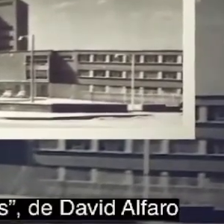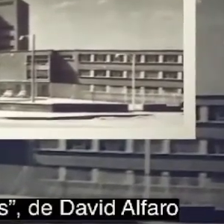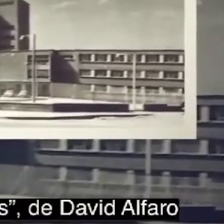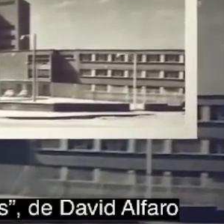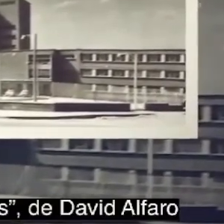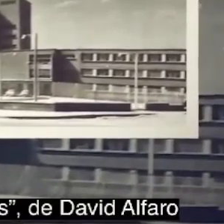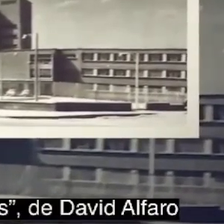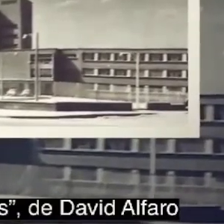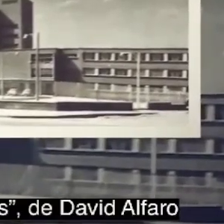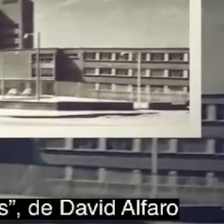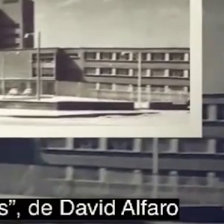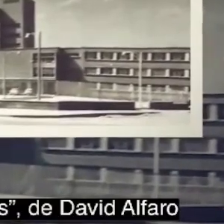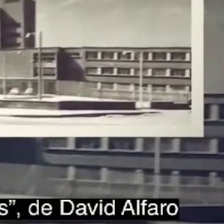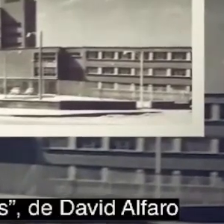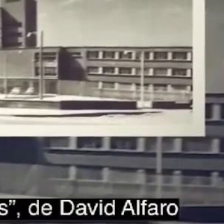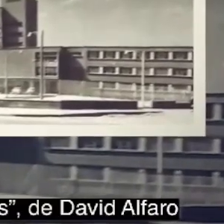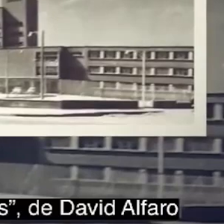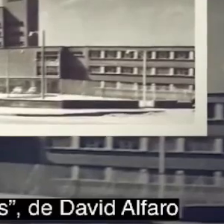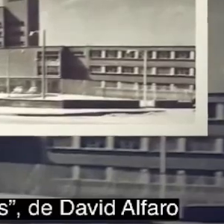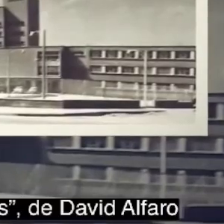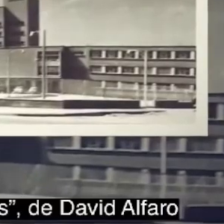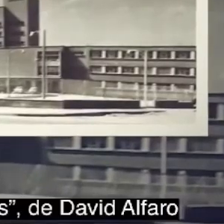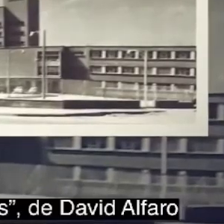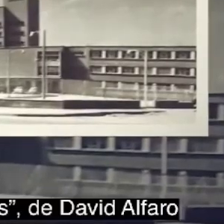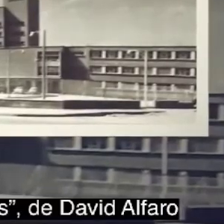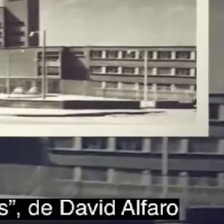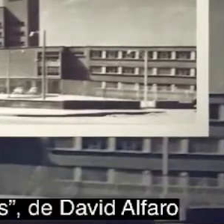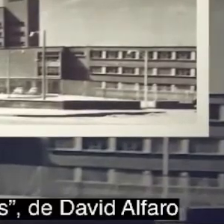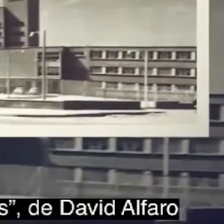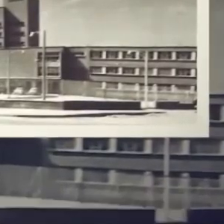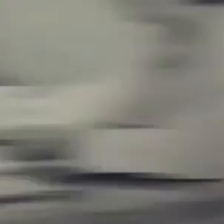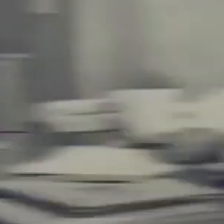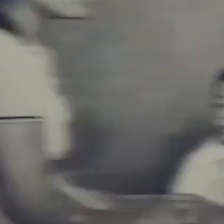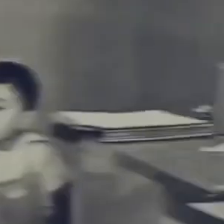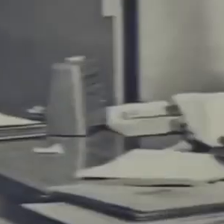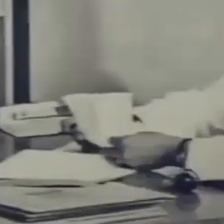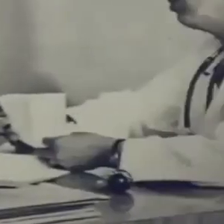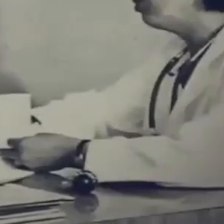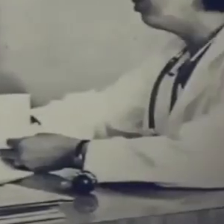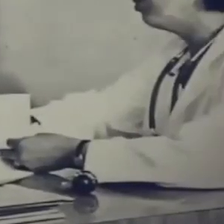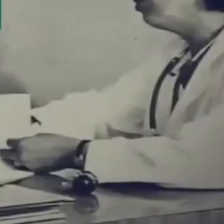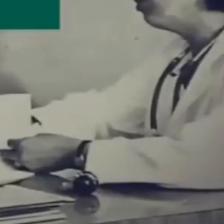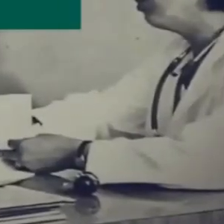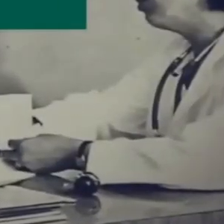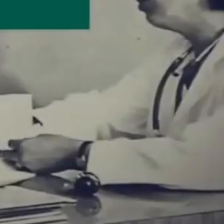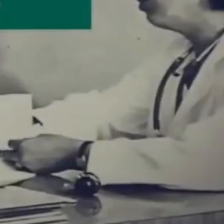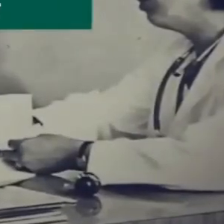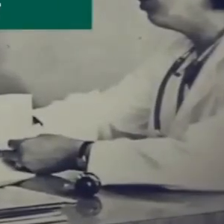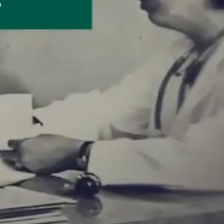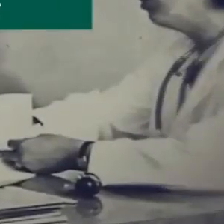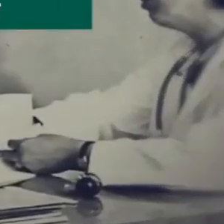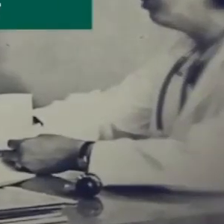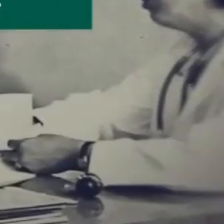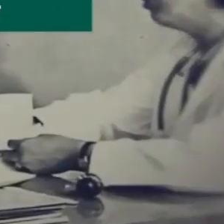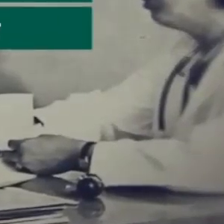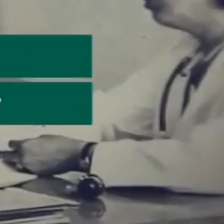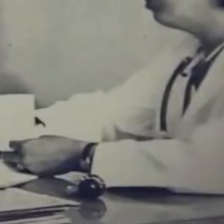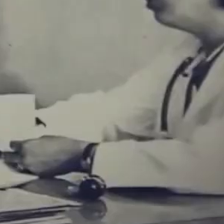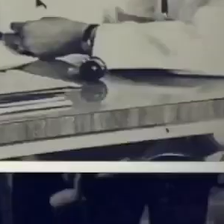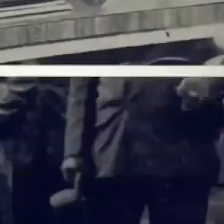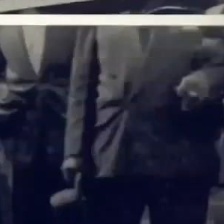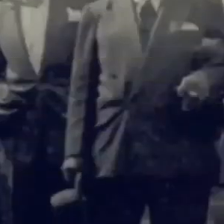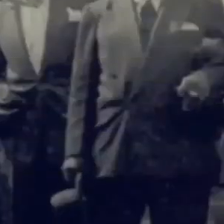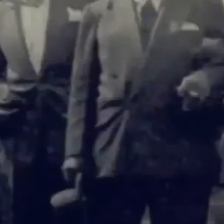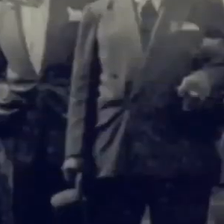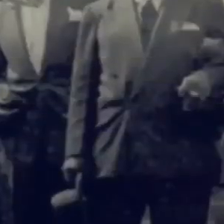seguridad social completa y para todos los mexicanos de David Alfaro Siqueiros. El IMSS pone en marcha el sistema de servicio médico familiar. Adolfo